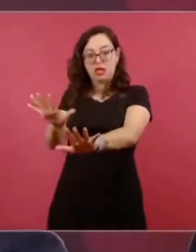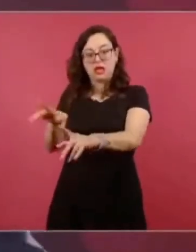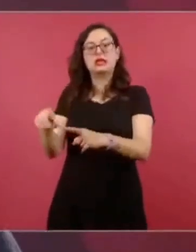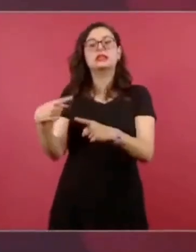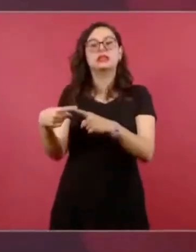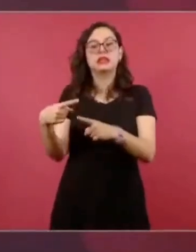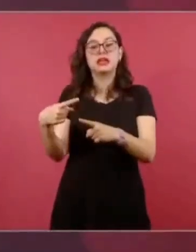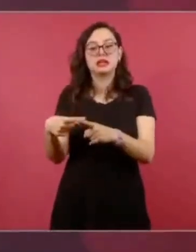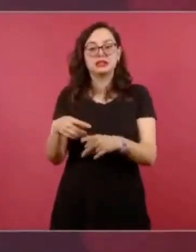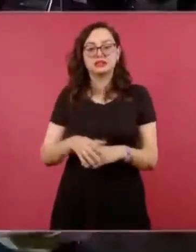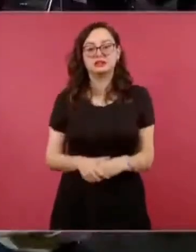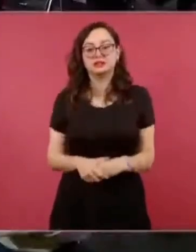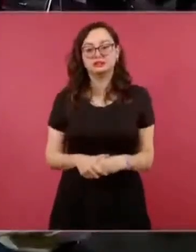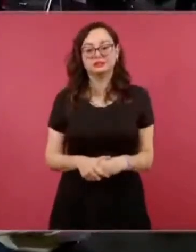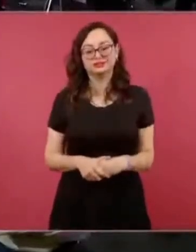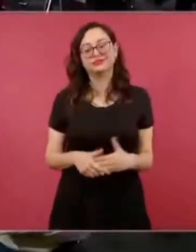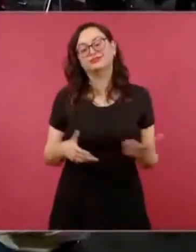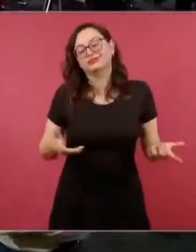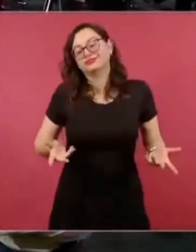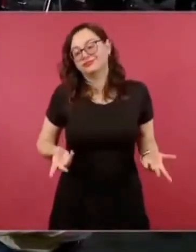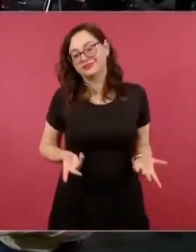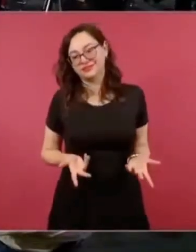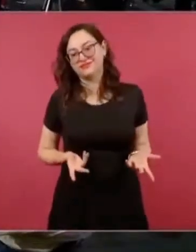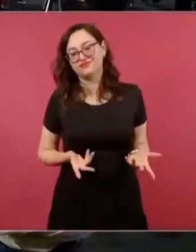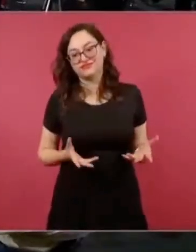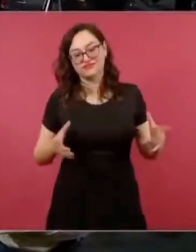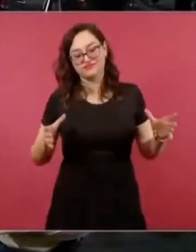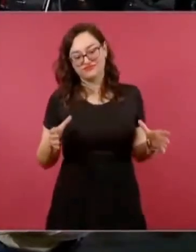eran los intelectuales orgánicos